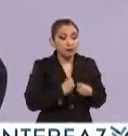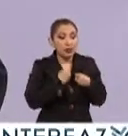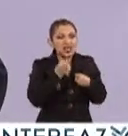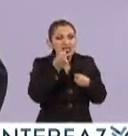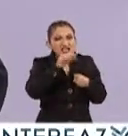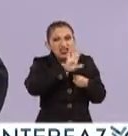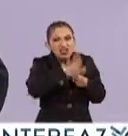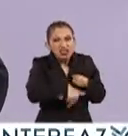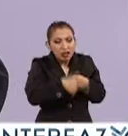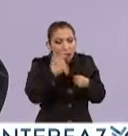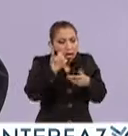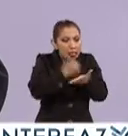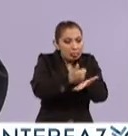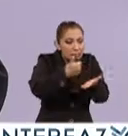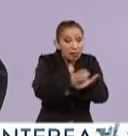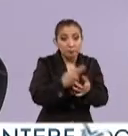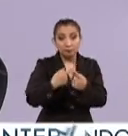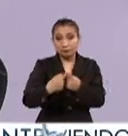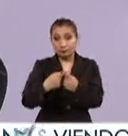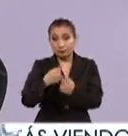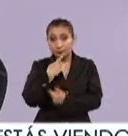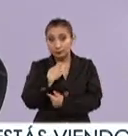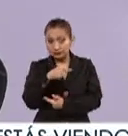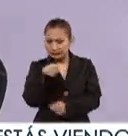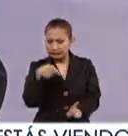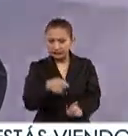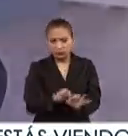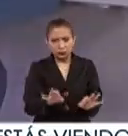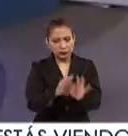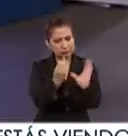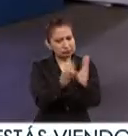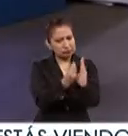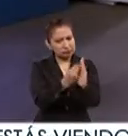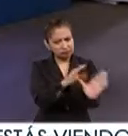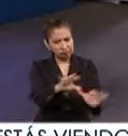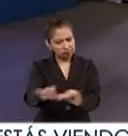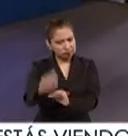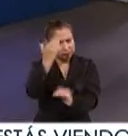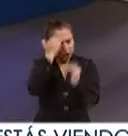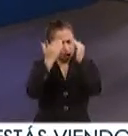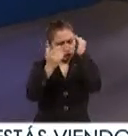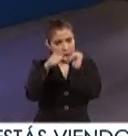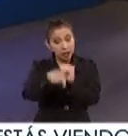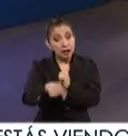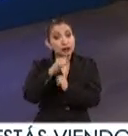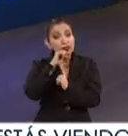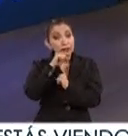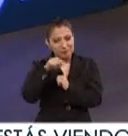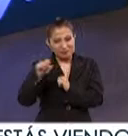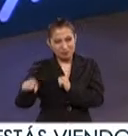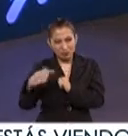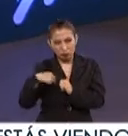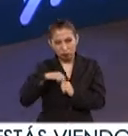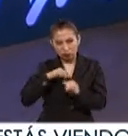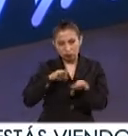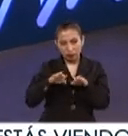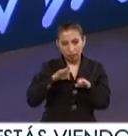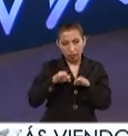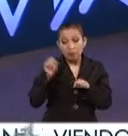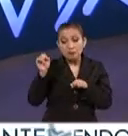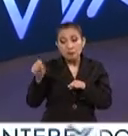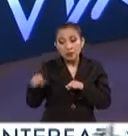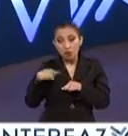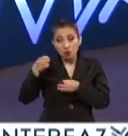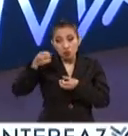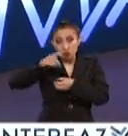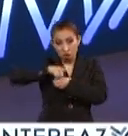vida y la muerte, ¿no? Entonces, Cruz Roja es primordial la capacitación y el fortalecimiento. Inclusive parte de lo que estamos haciendo y parte de